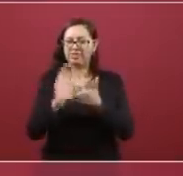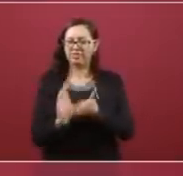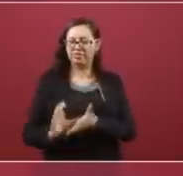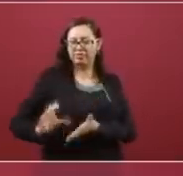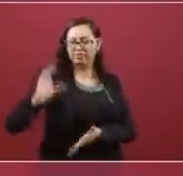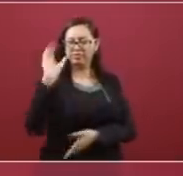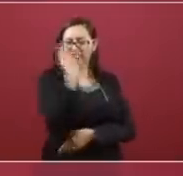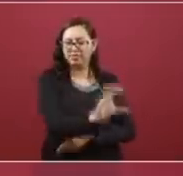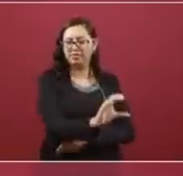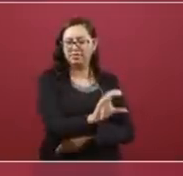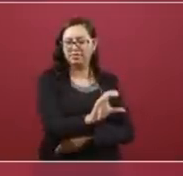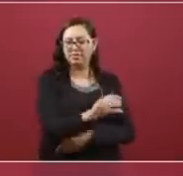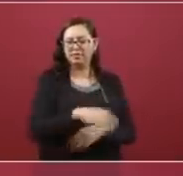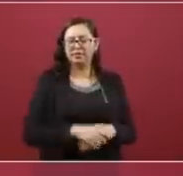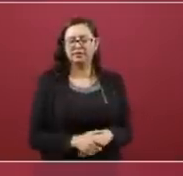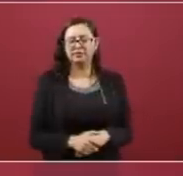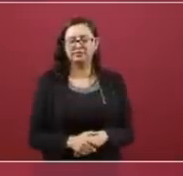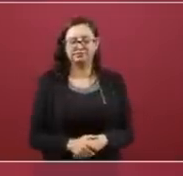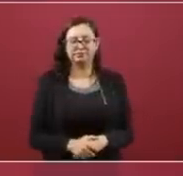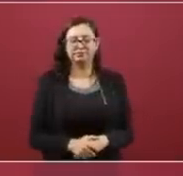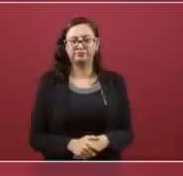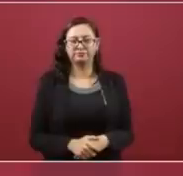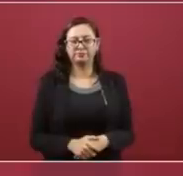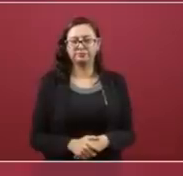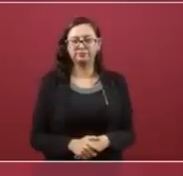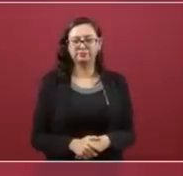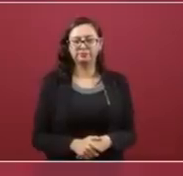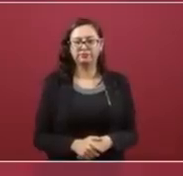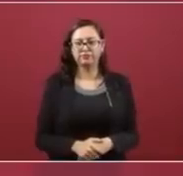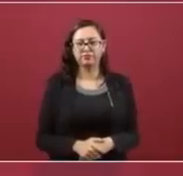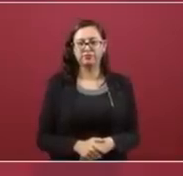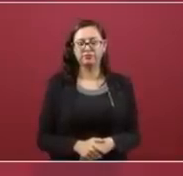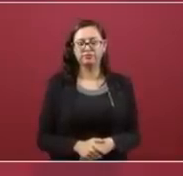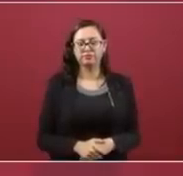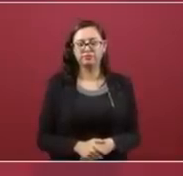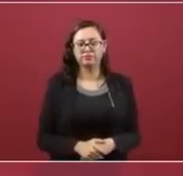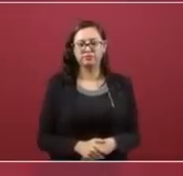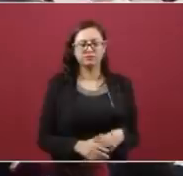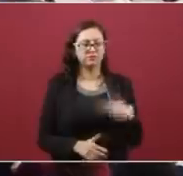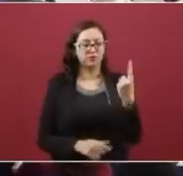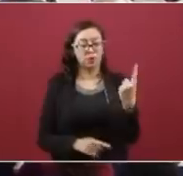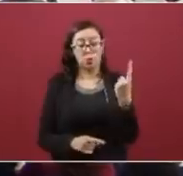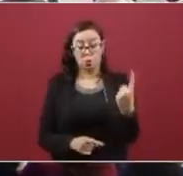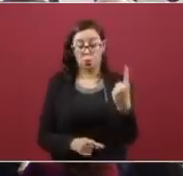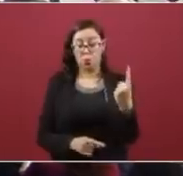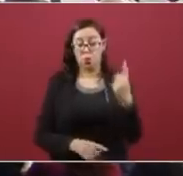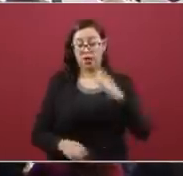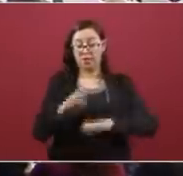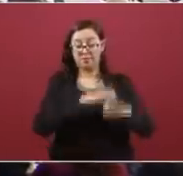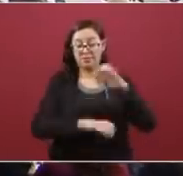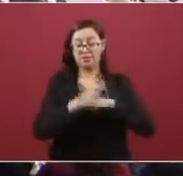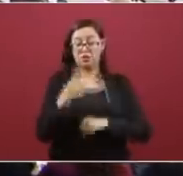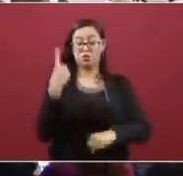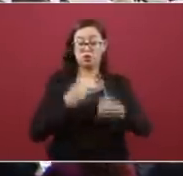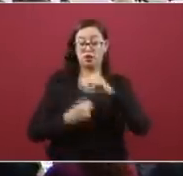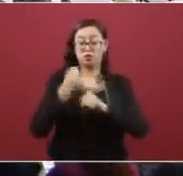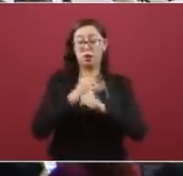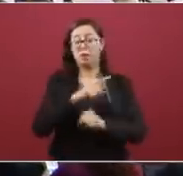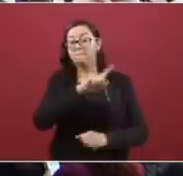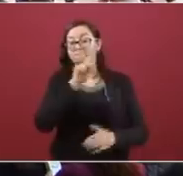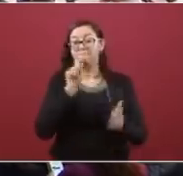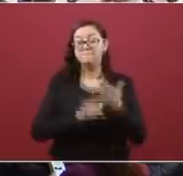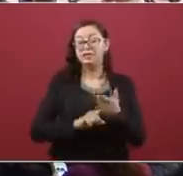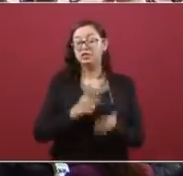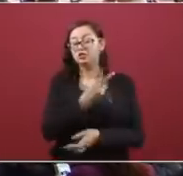mitad. Una de ellas, la que solo vende alrededor de o vendió el año pasado 1200